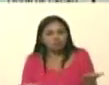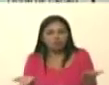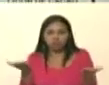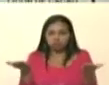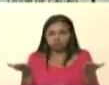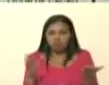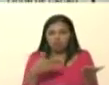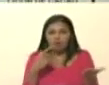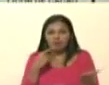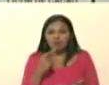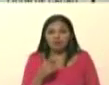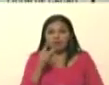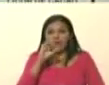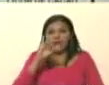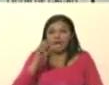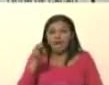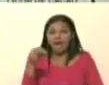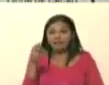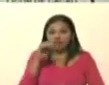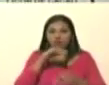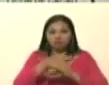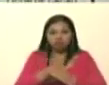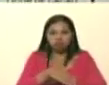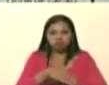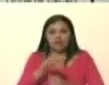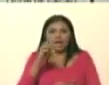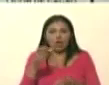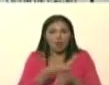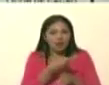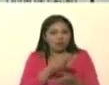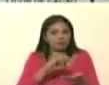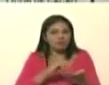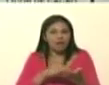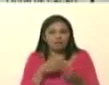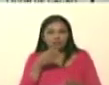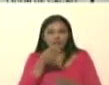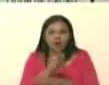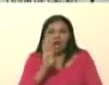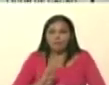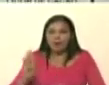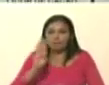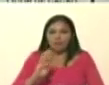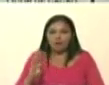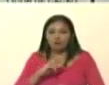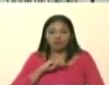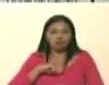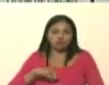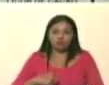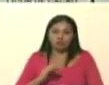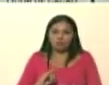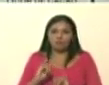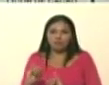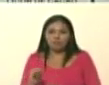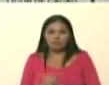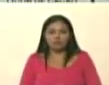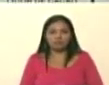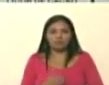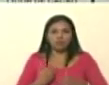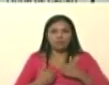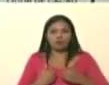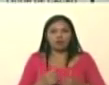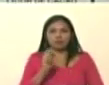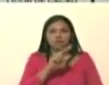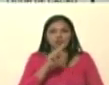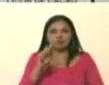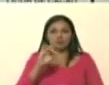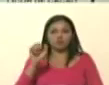esto rodríguez no está hoy aquí está embargado y mientras tanto bueno a nosotros en este miércoles 31